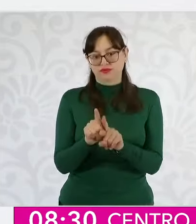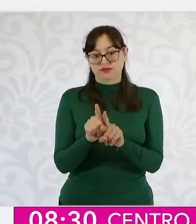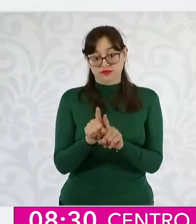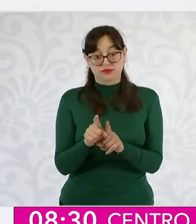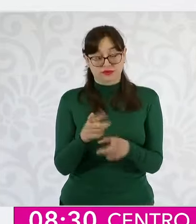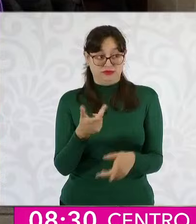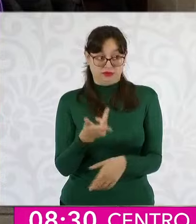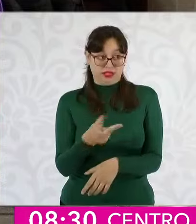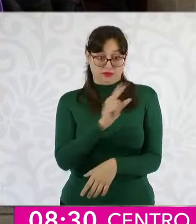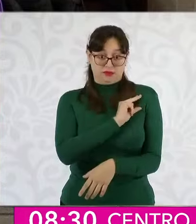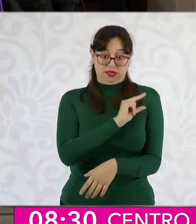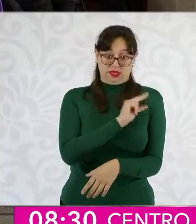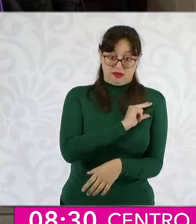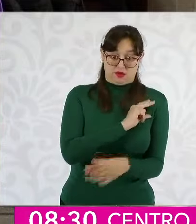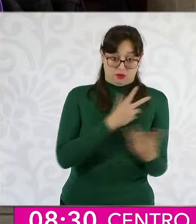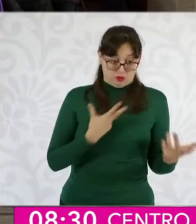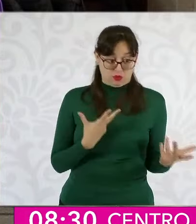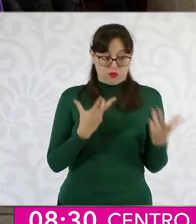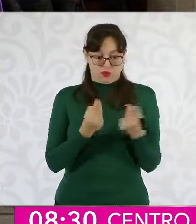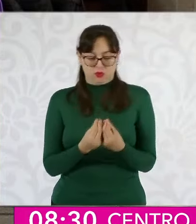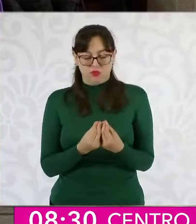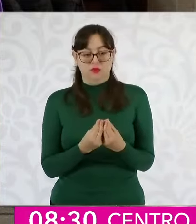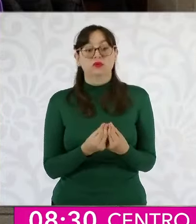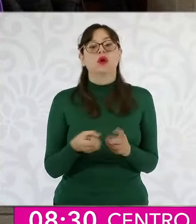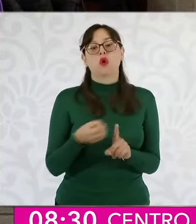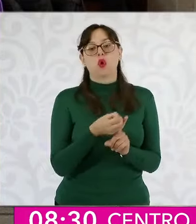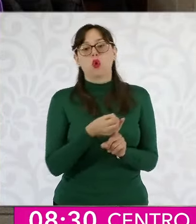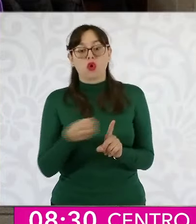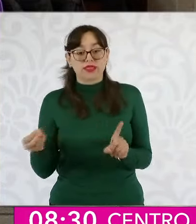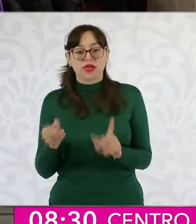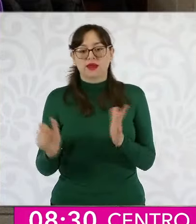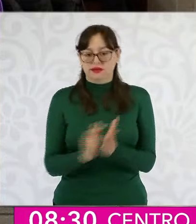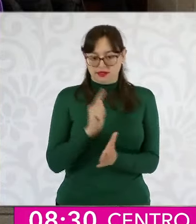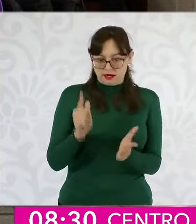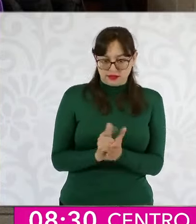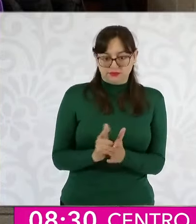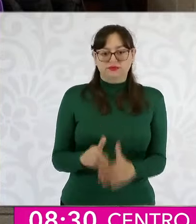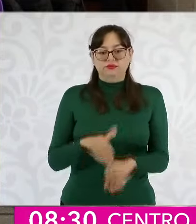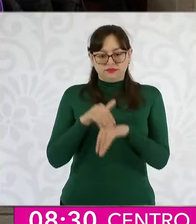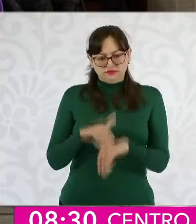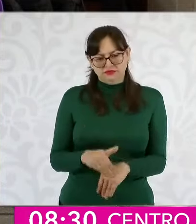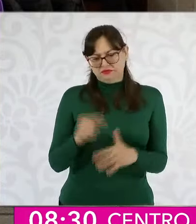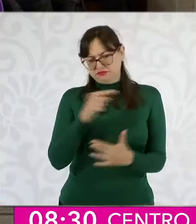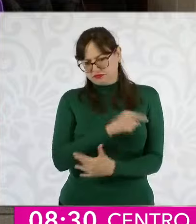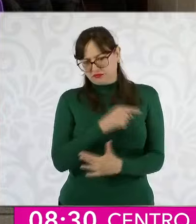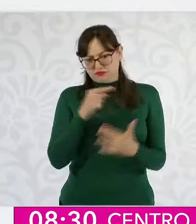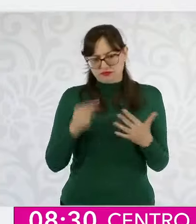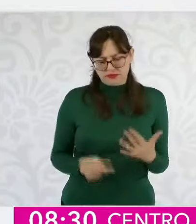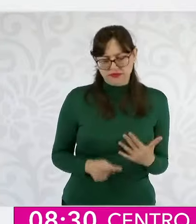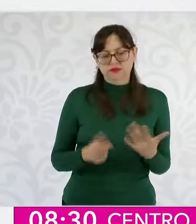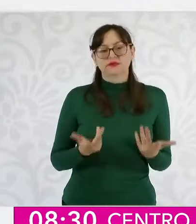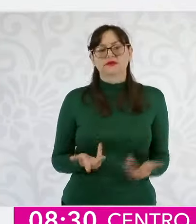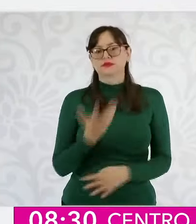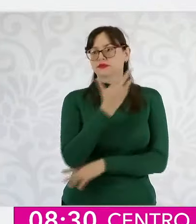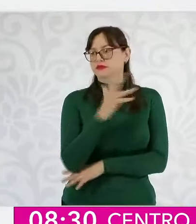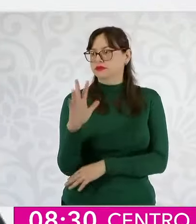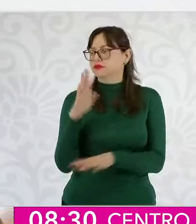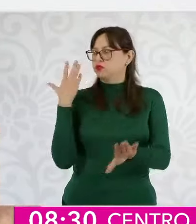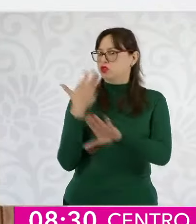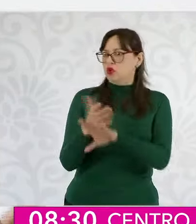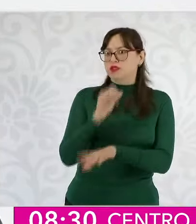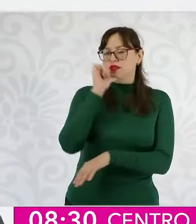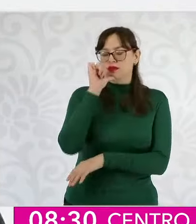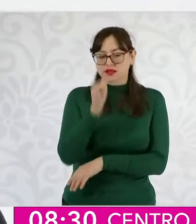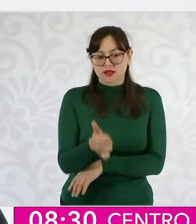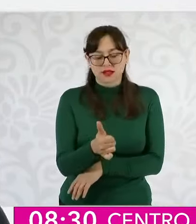inversión privada, ordenada dentro del Estado de Derecho, etcétera, etcétera, que no impacte al medio